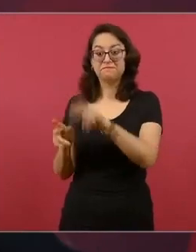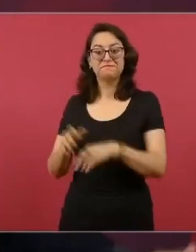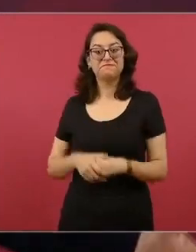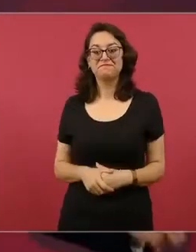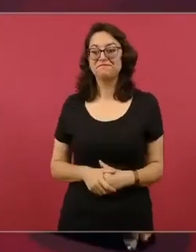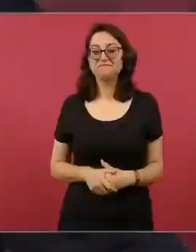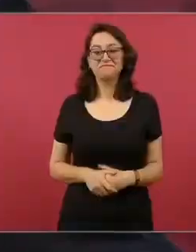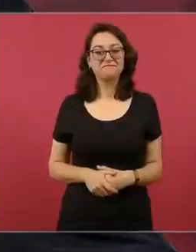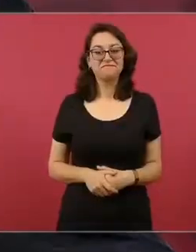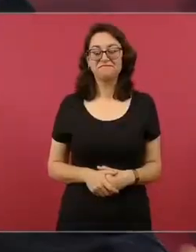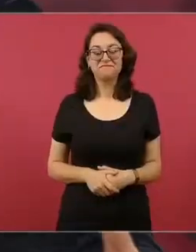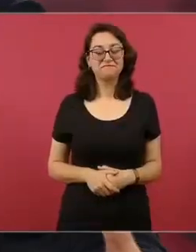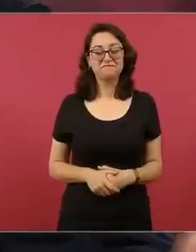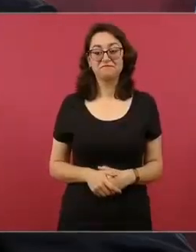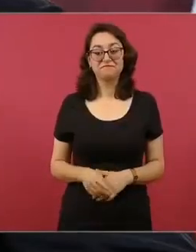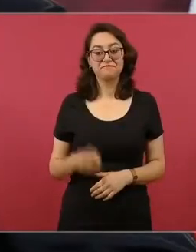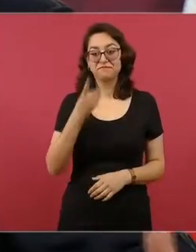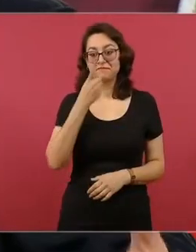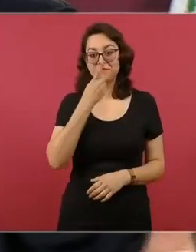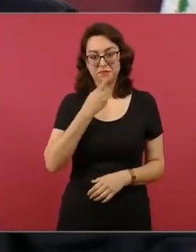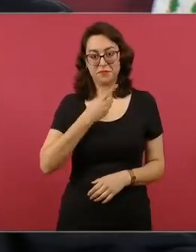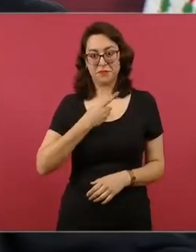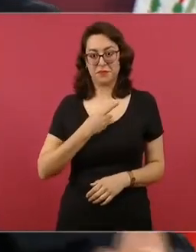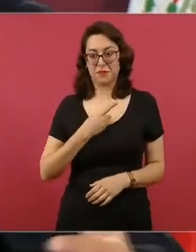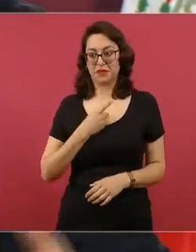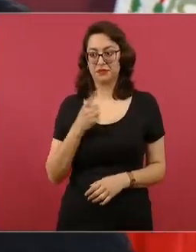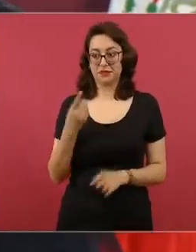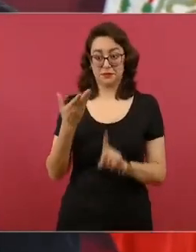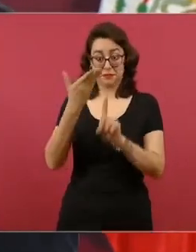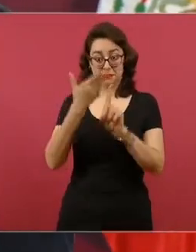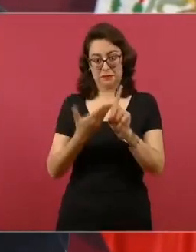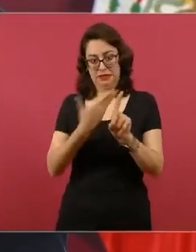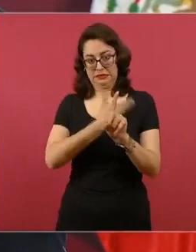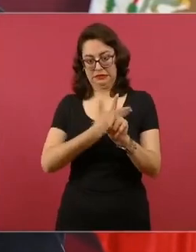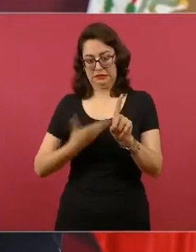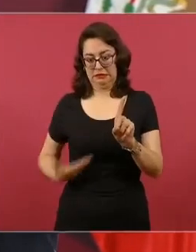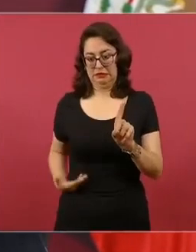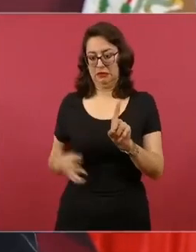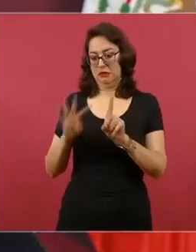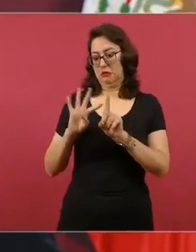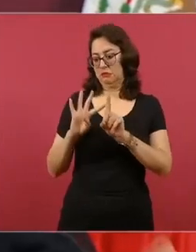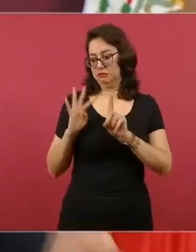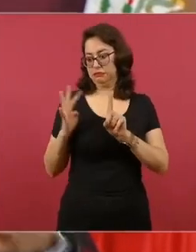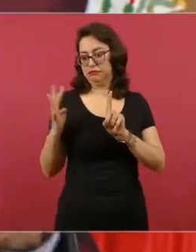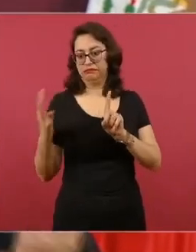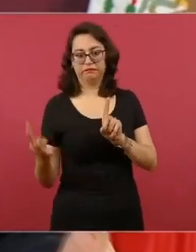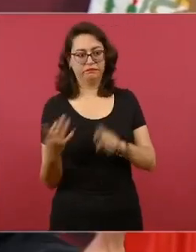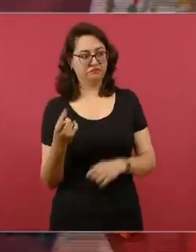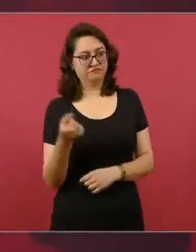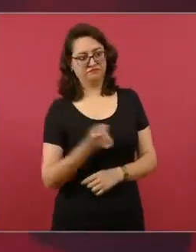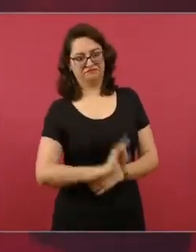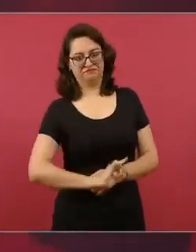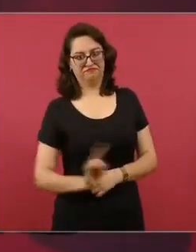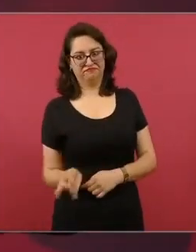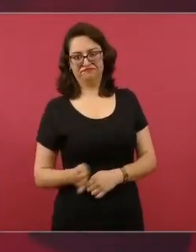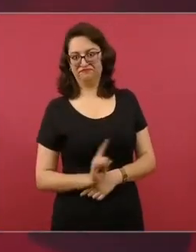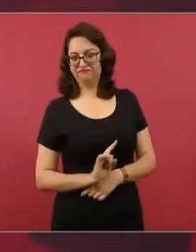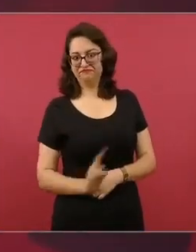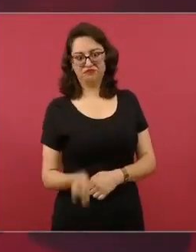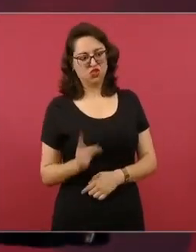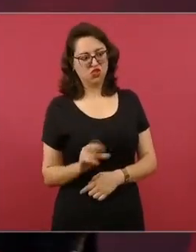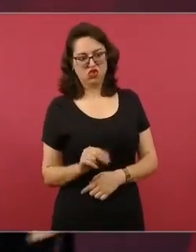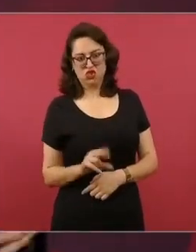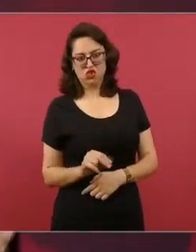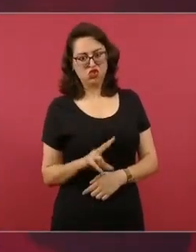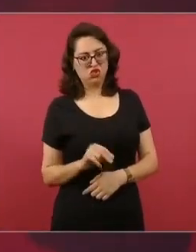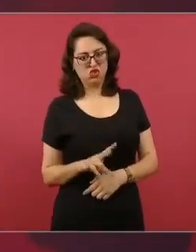que estaba rodeado, ¿no?, de quienes se